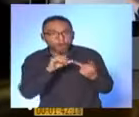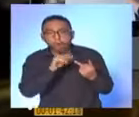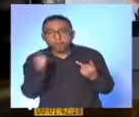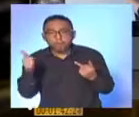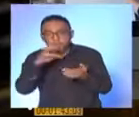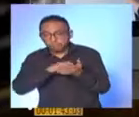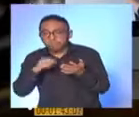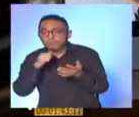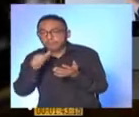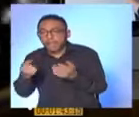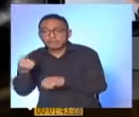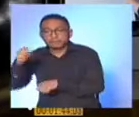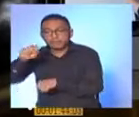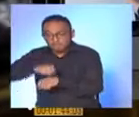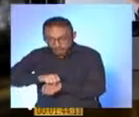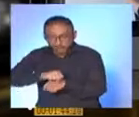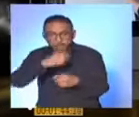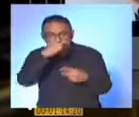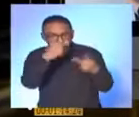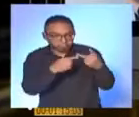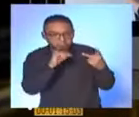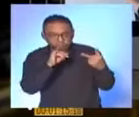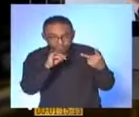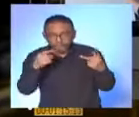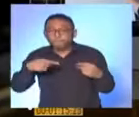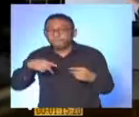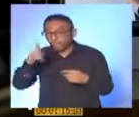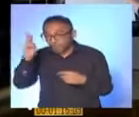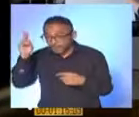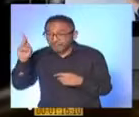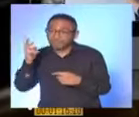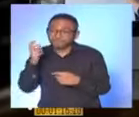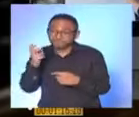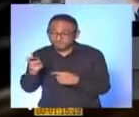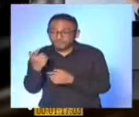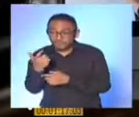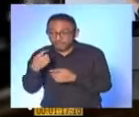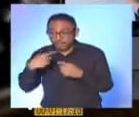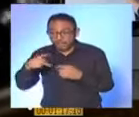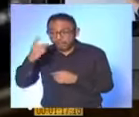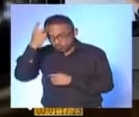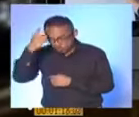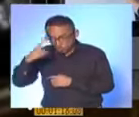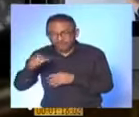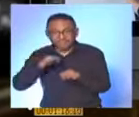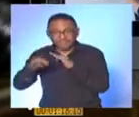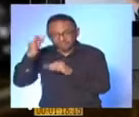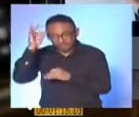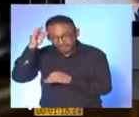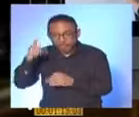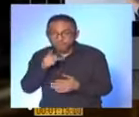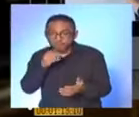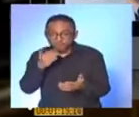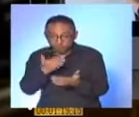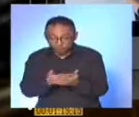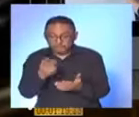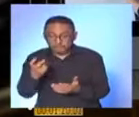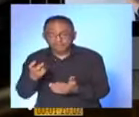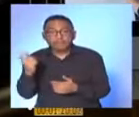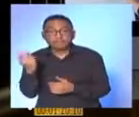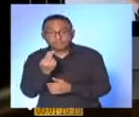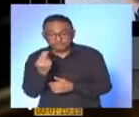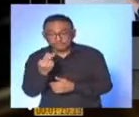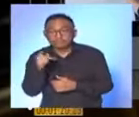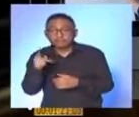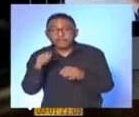descuenten semanas de cotización. Sin embargo, destacó que aunque se trata del dinero de los trabajadores, la propuesta tiene que ser acotada